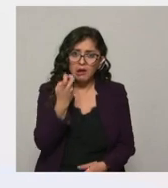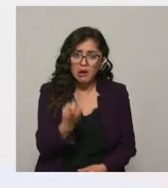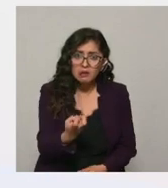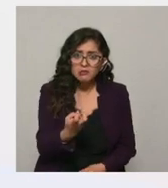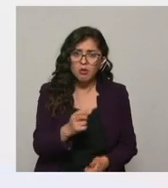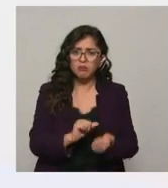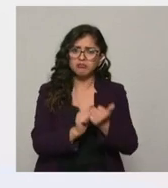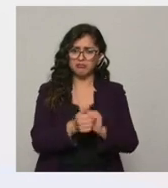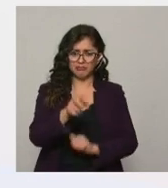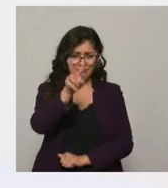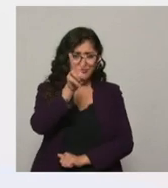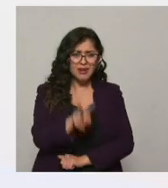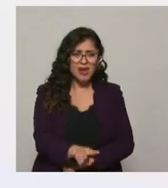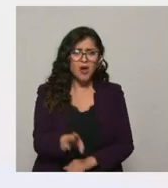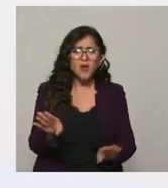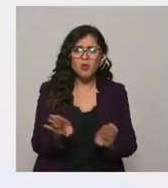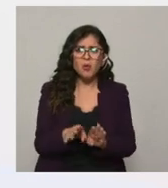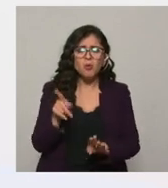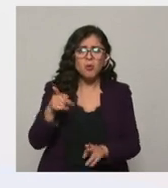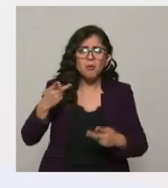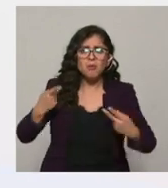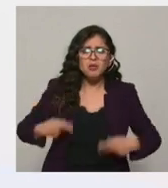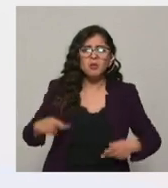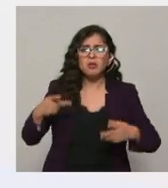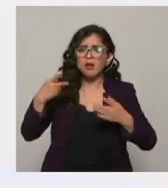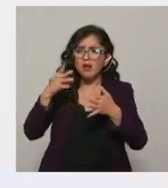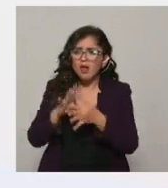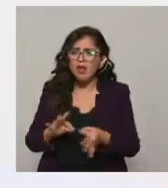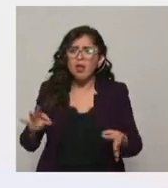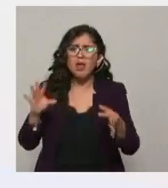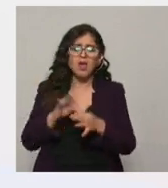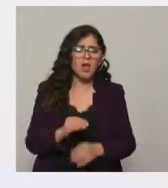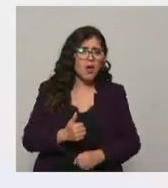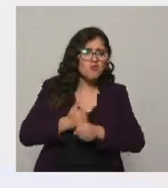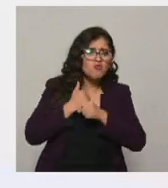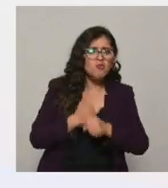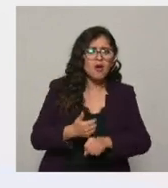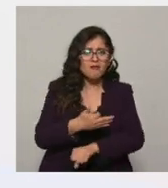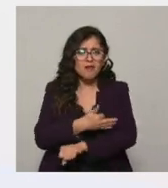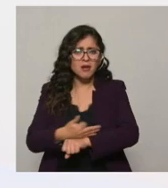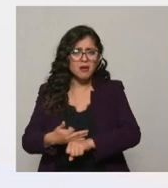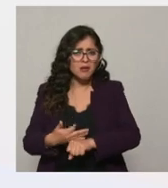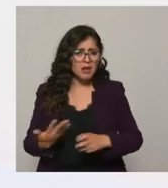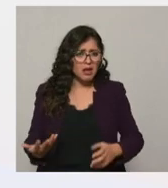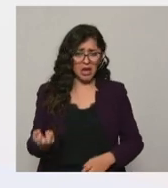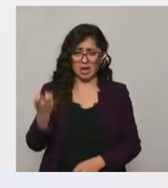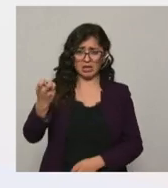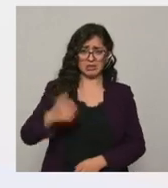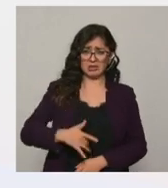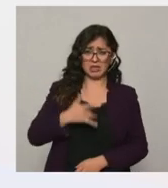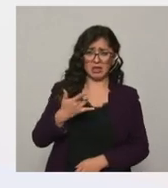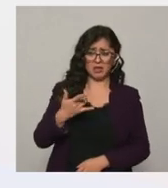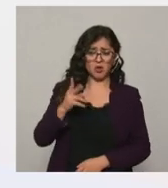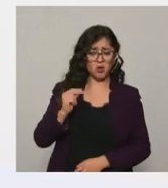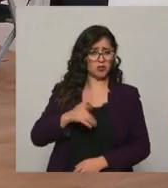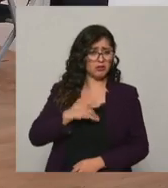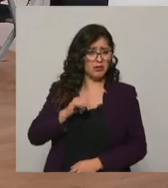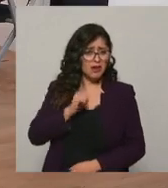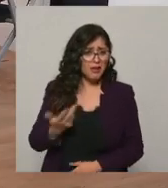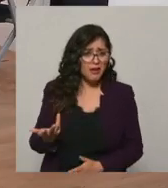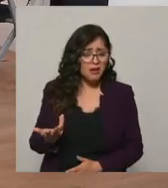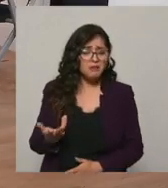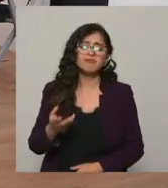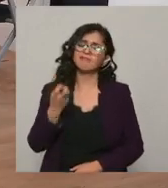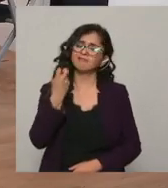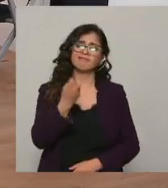flojera escuchar el dolor y el infierno que las familias padecen. ¿Eso es indolencia? Absoluto, absoluto.